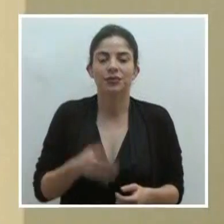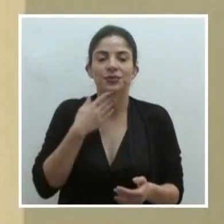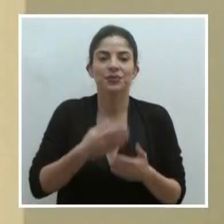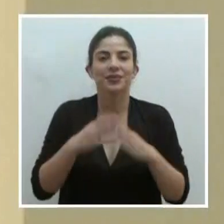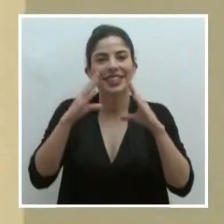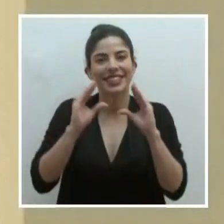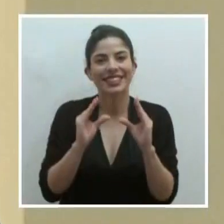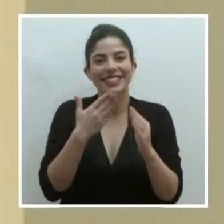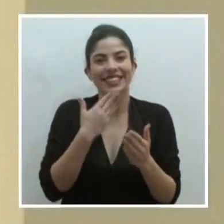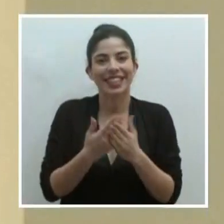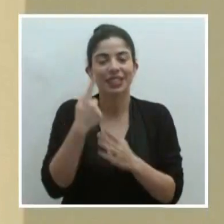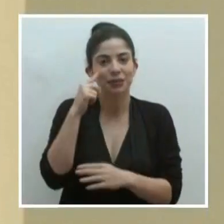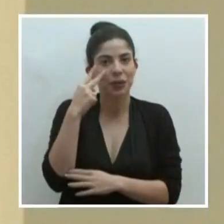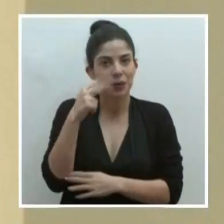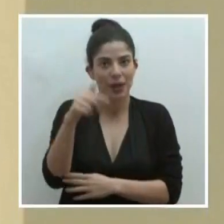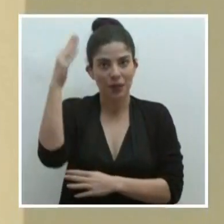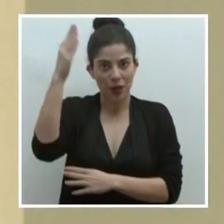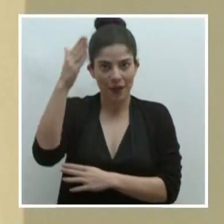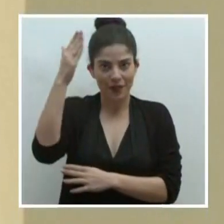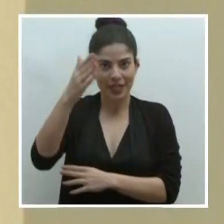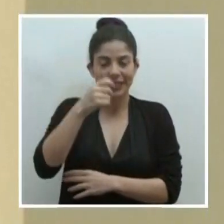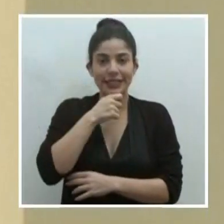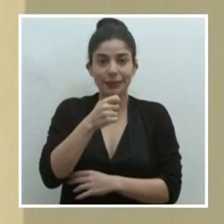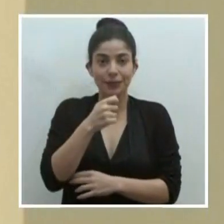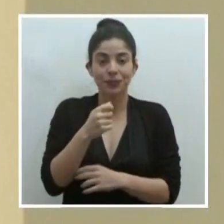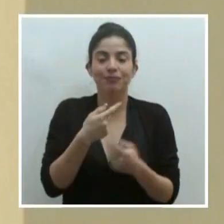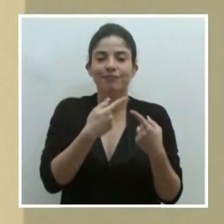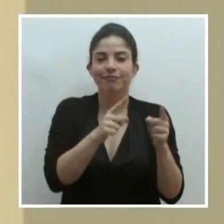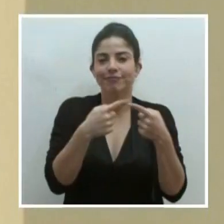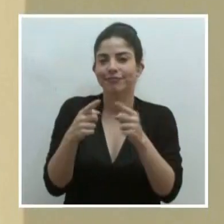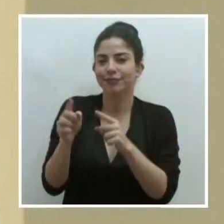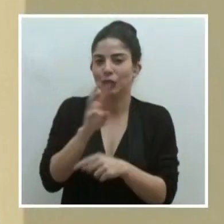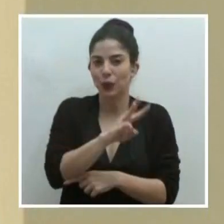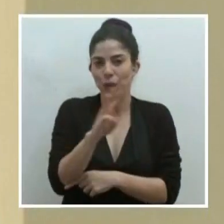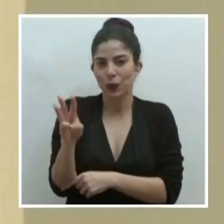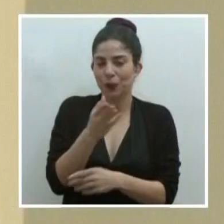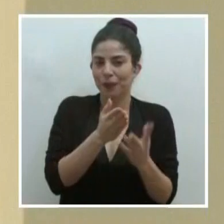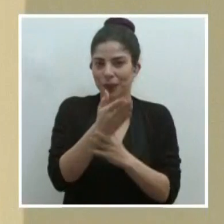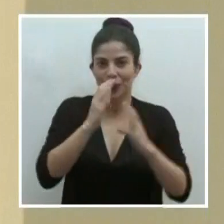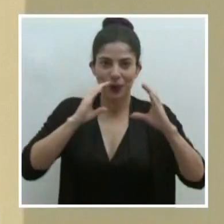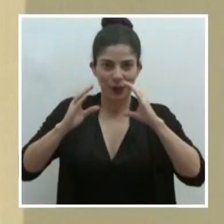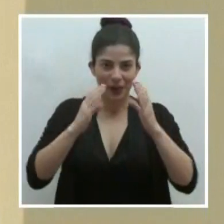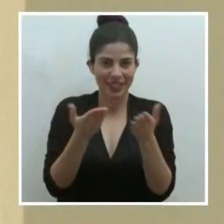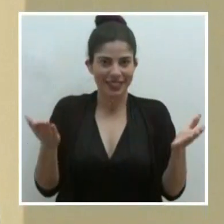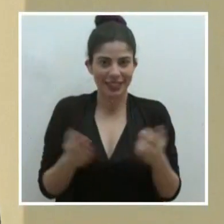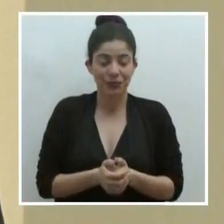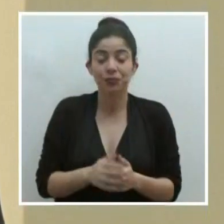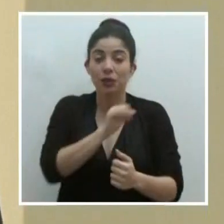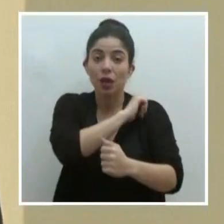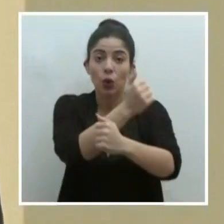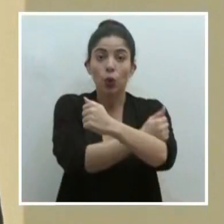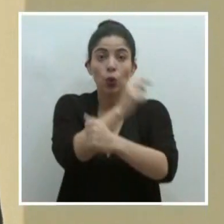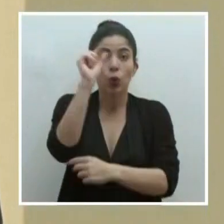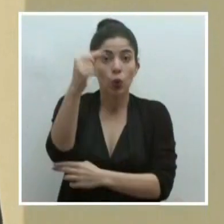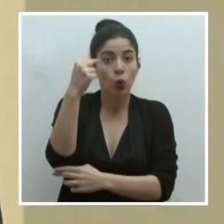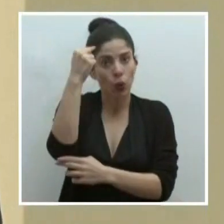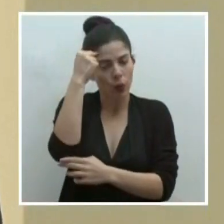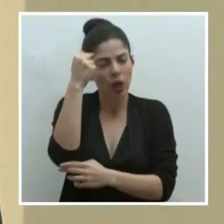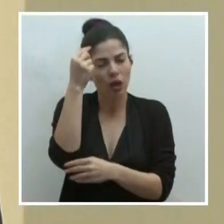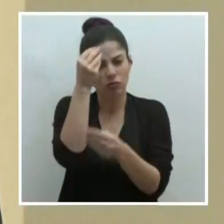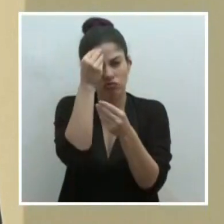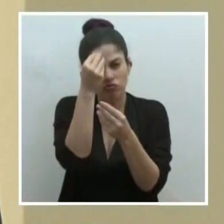Muy buenas tardes, gracias por sintonizar esta conferencia de prensa a través de las distintas plataformas de los medios de comunicación, en el cual las autoridades de gobierno nos darán